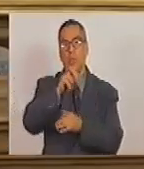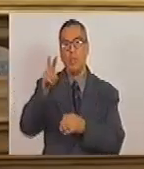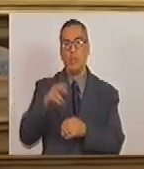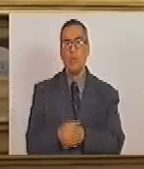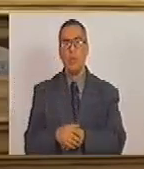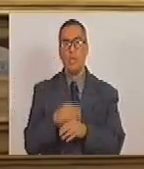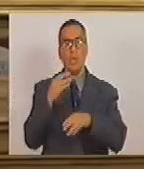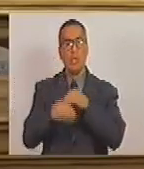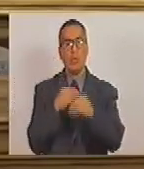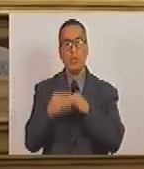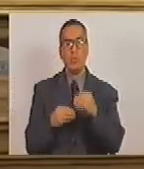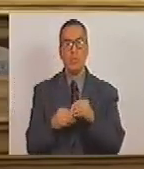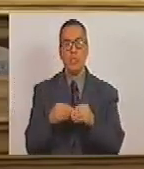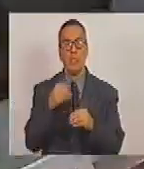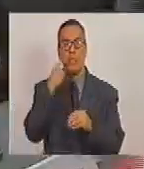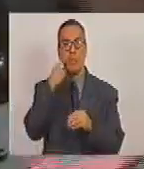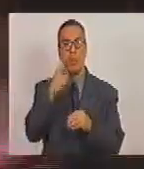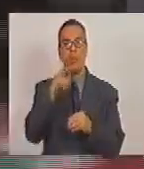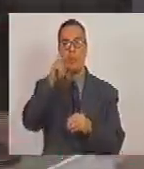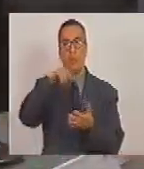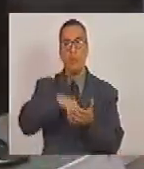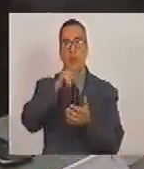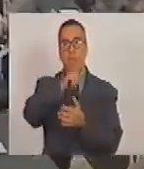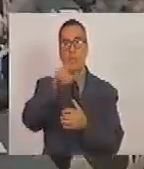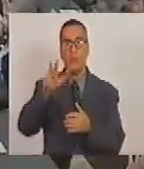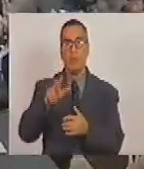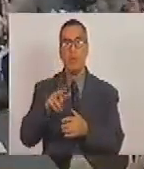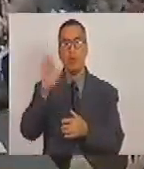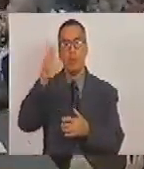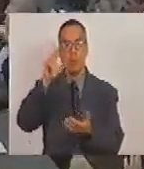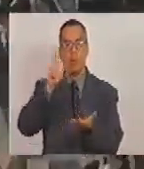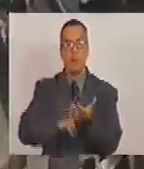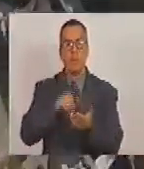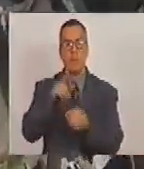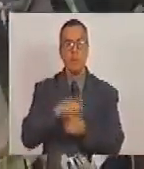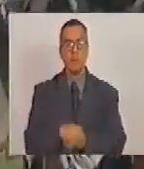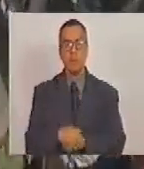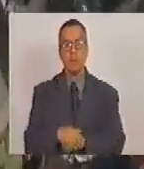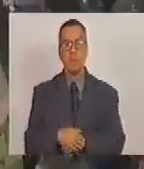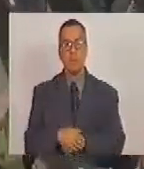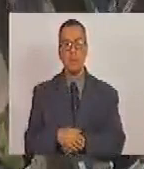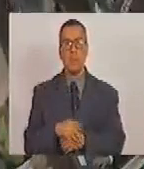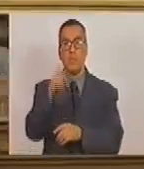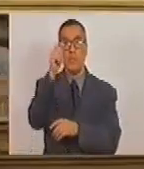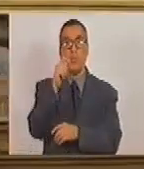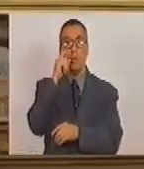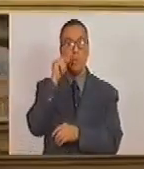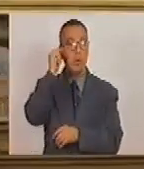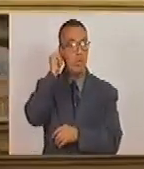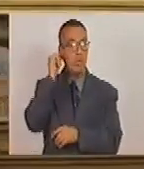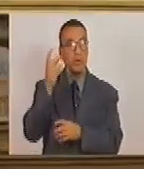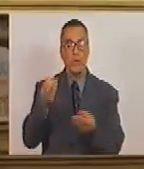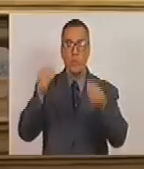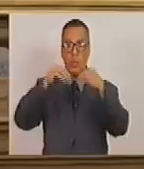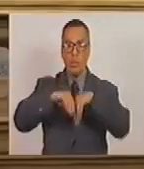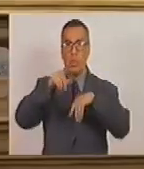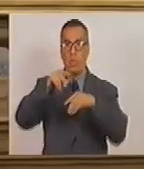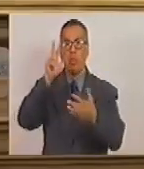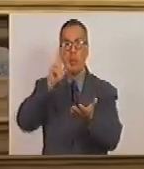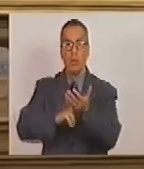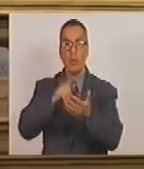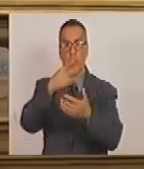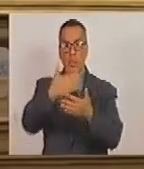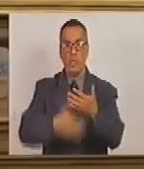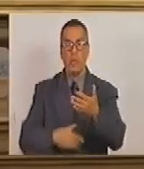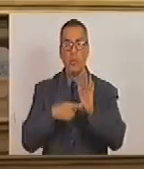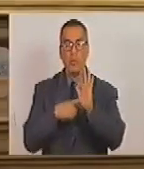junio de 2022, sirvan a manifestarlo con la señal de costumbre 2023, perdón, aprobado. Las diputadas y diputados que estén de acuerdo con aprobar el